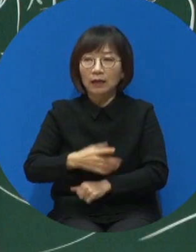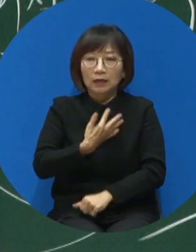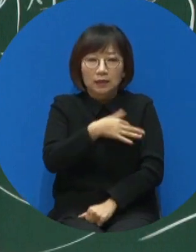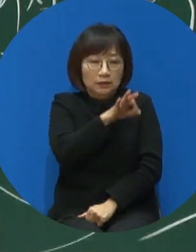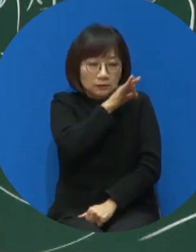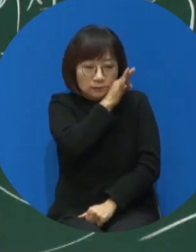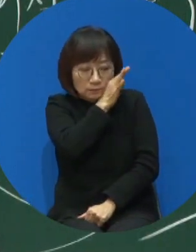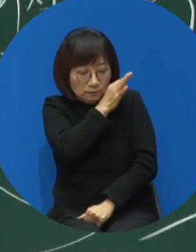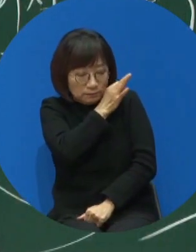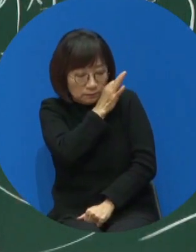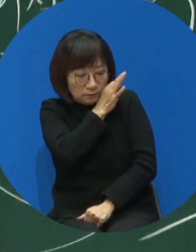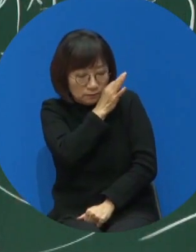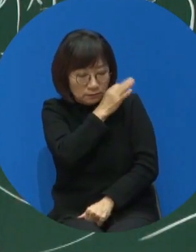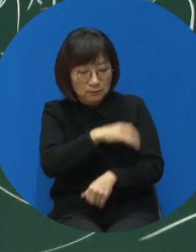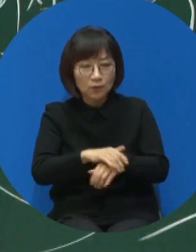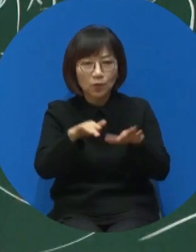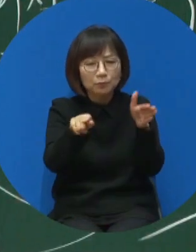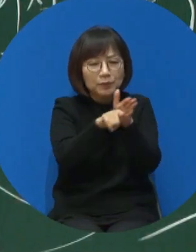yo